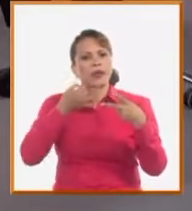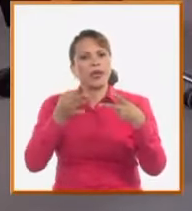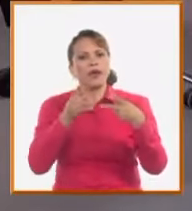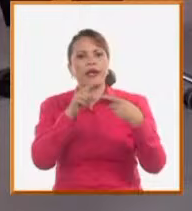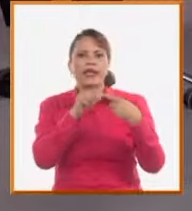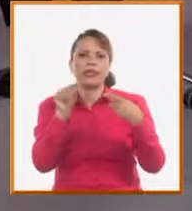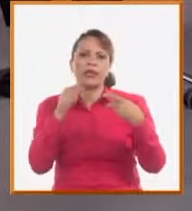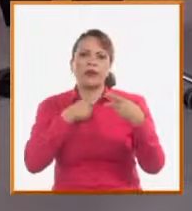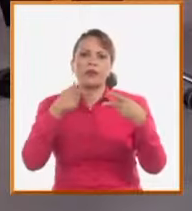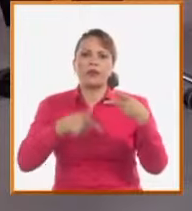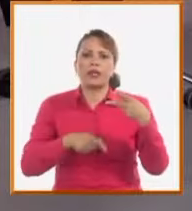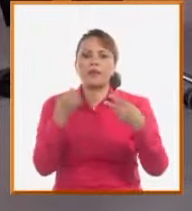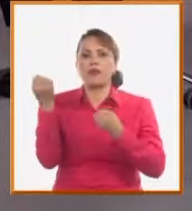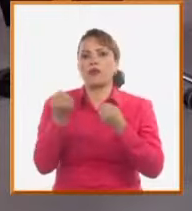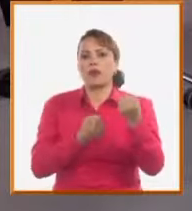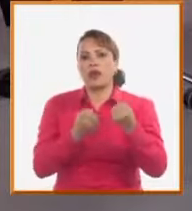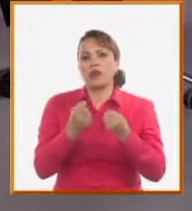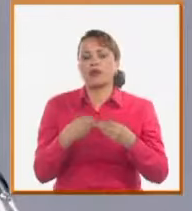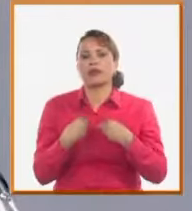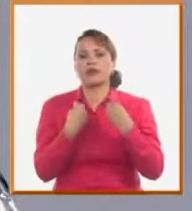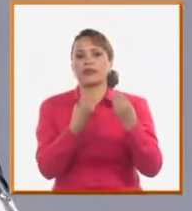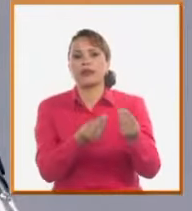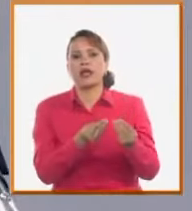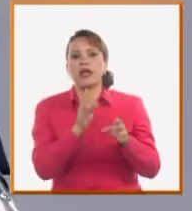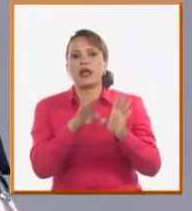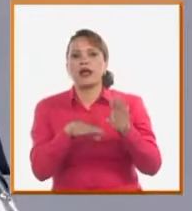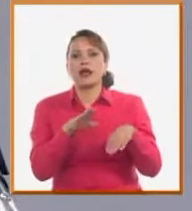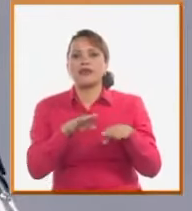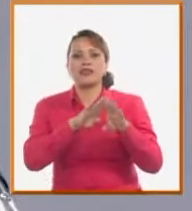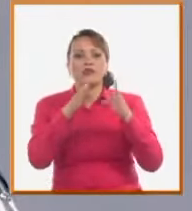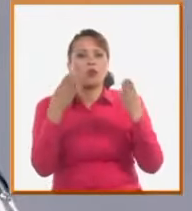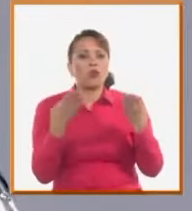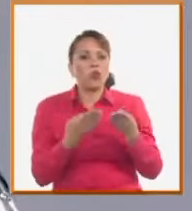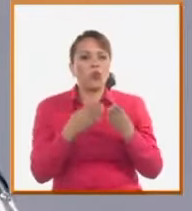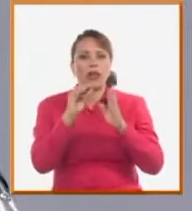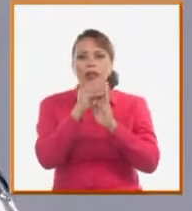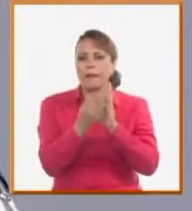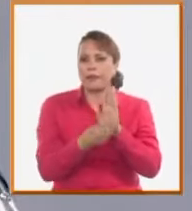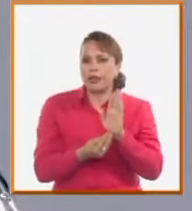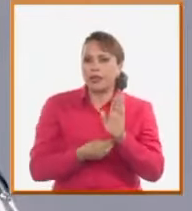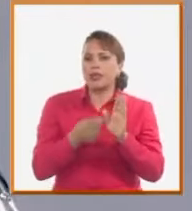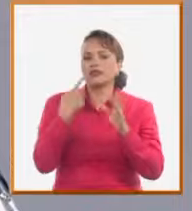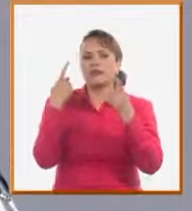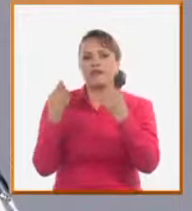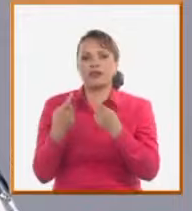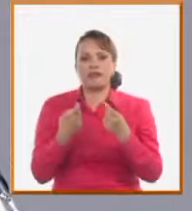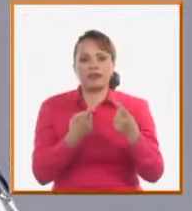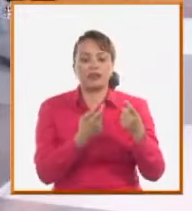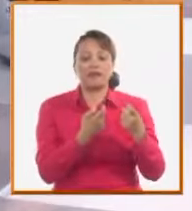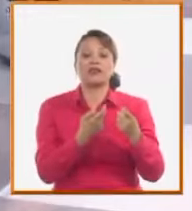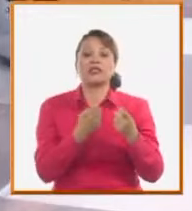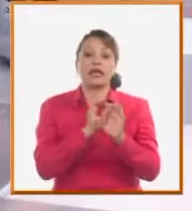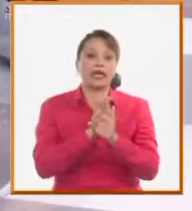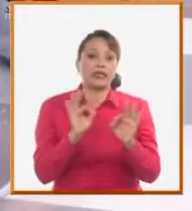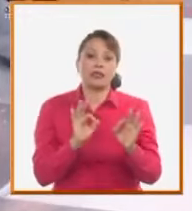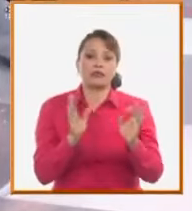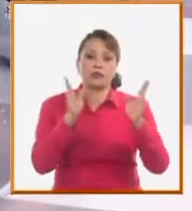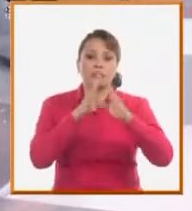que los carros que se entregan a veces no tienen todos los componentes o toda la calidad